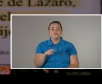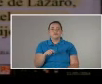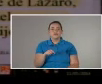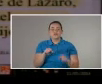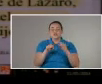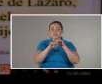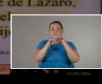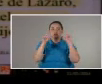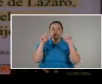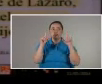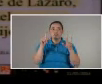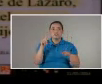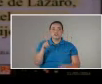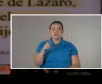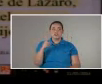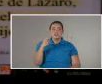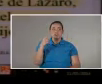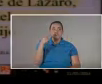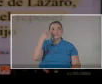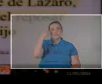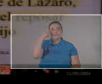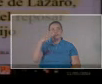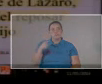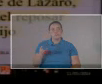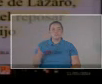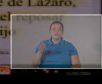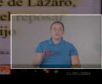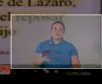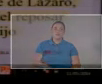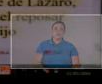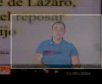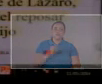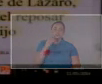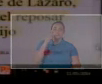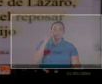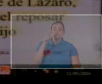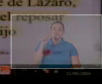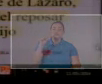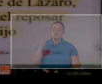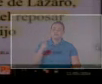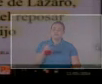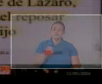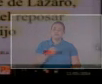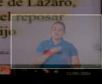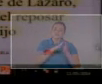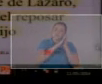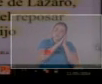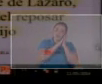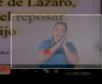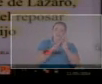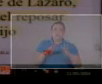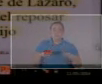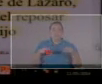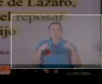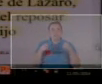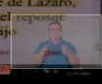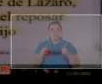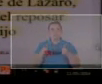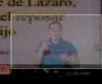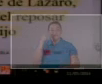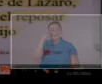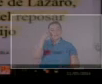Los días pasaron, ¿no? Dijeron entonces sus discípulos, Señor, si duerme sanará, pensando que con el reposo esa enfermedad iba a